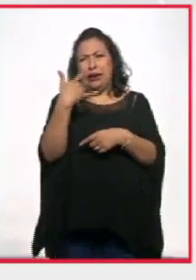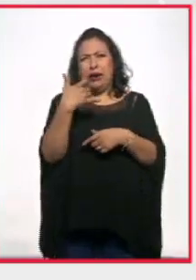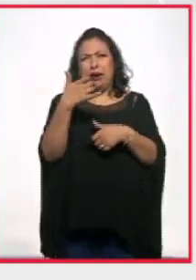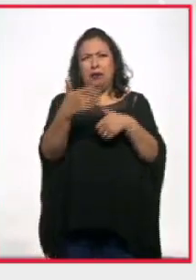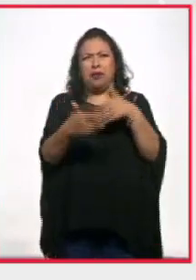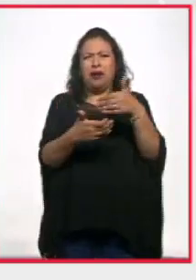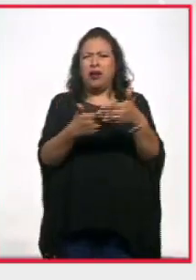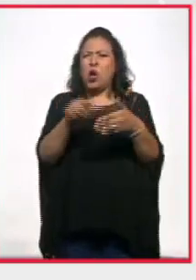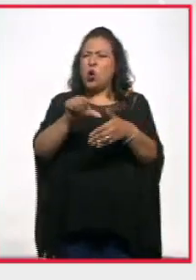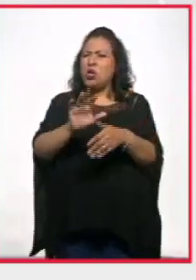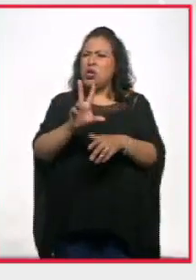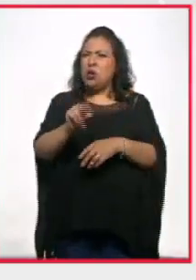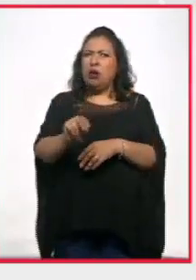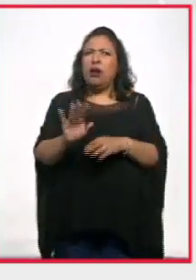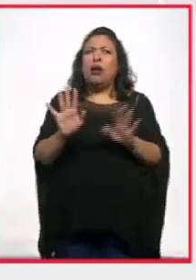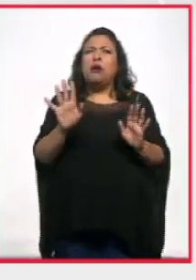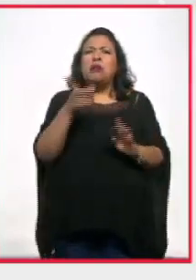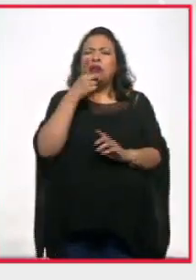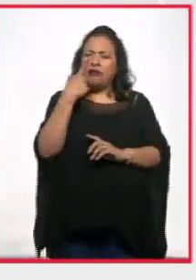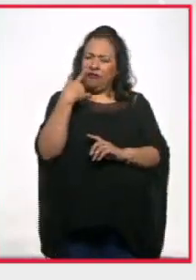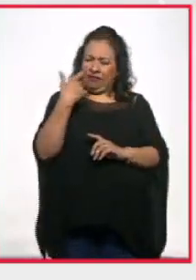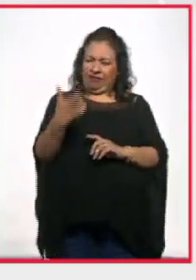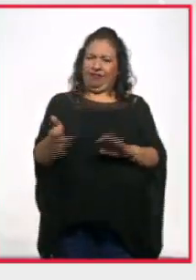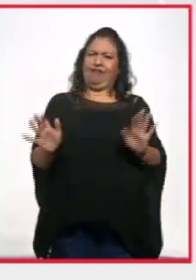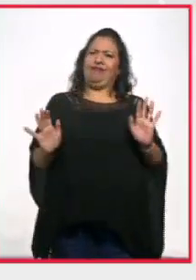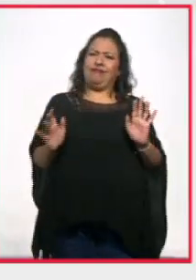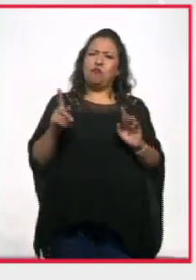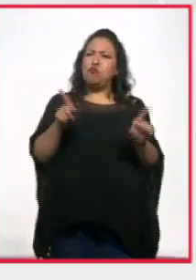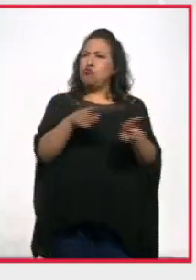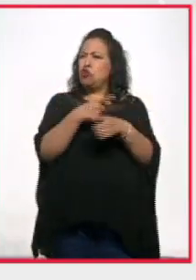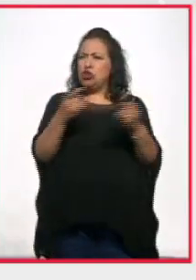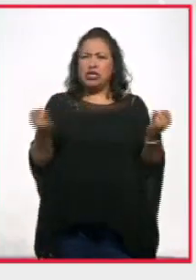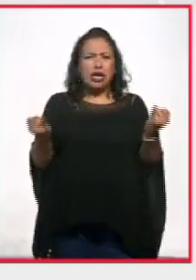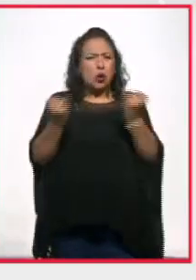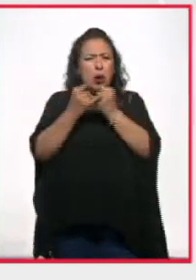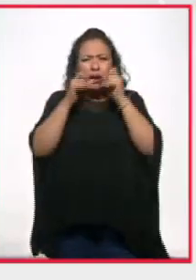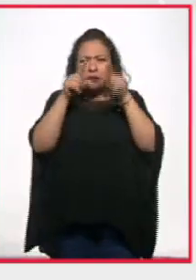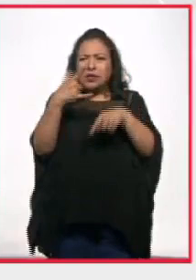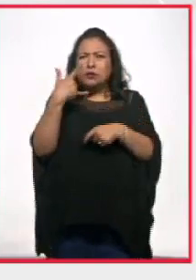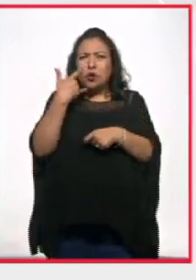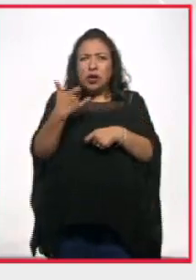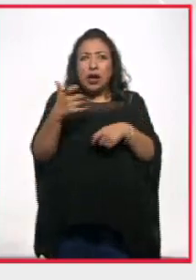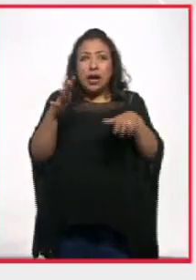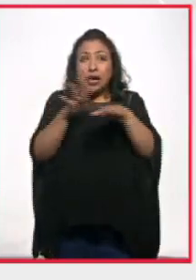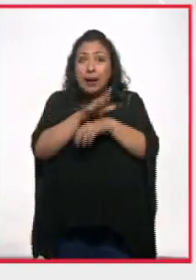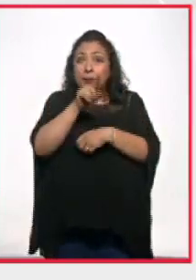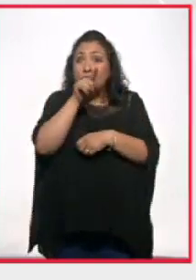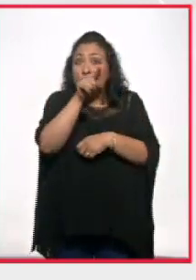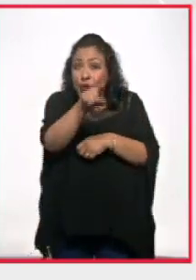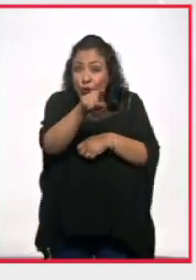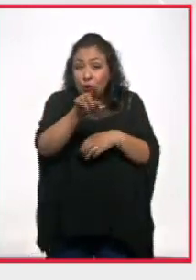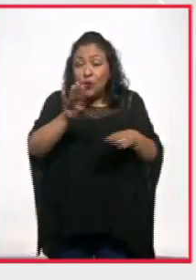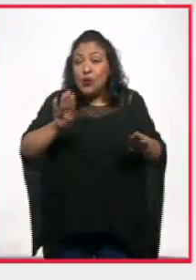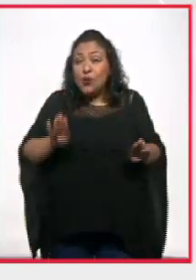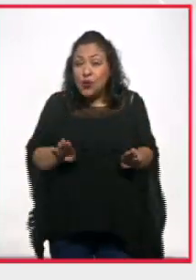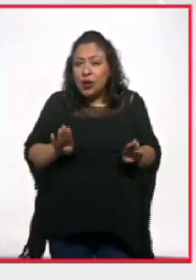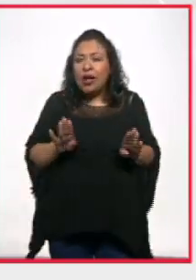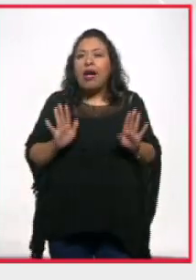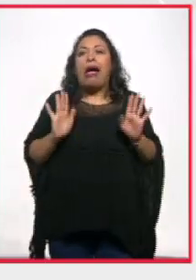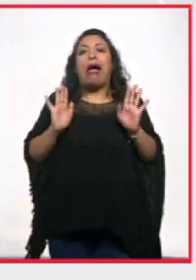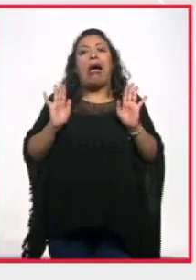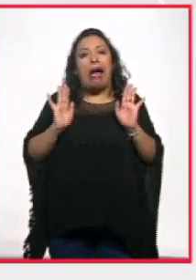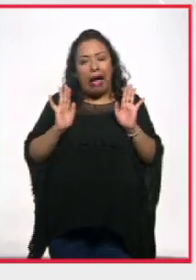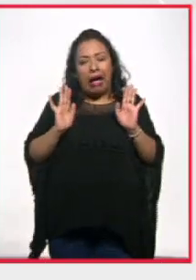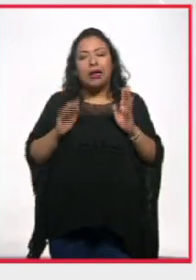y ya no. Y le dije, pues fíjate qué chistoso, porque la música sigue siendo igual de rara, porque cambió, fuiste tú. Exactamente. Y yo creo